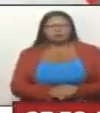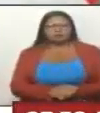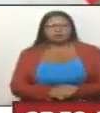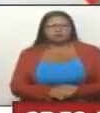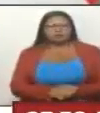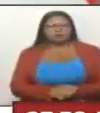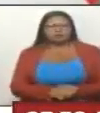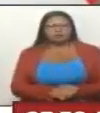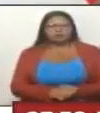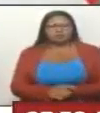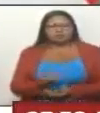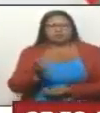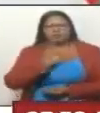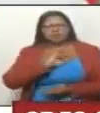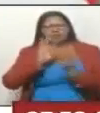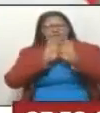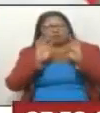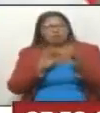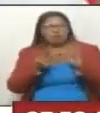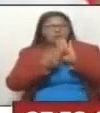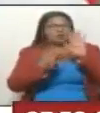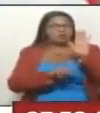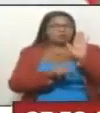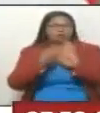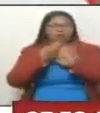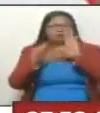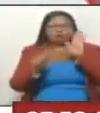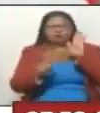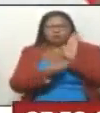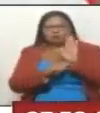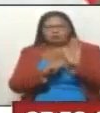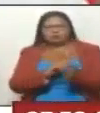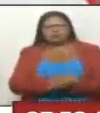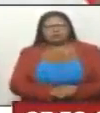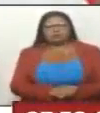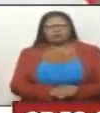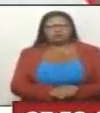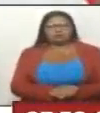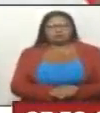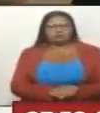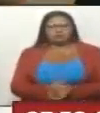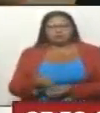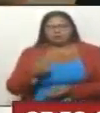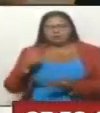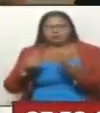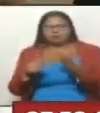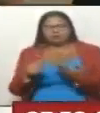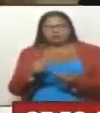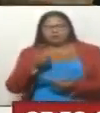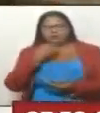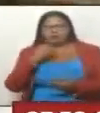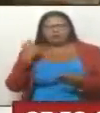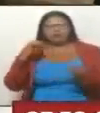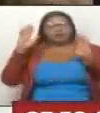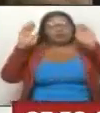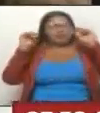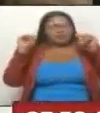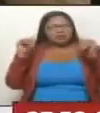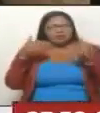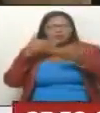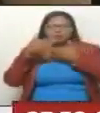primacía sobre la norma constitucional? O sea, eso no es cualquier cosa lo que tú estás diciendo. Diputado, tenemos que despedir